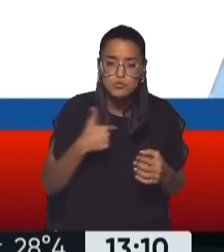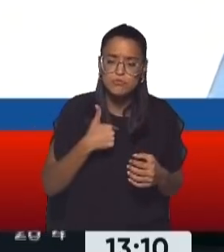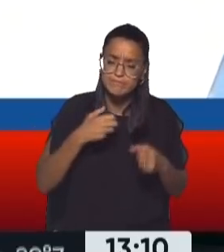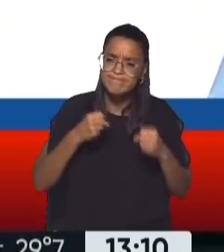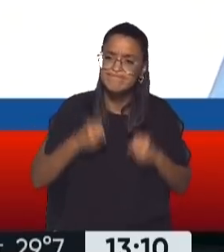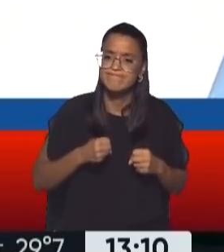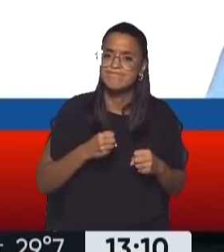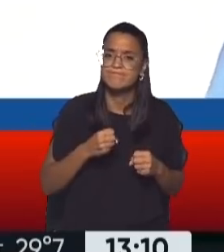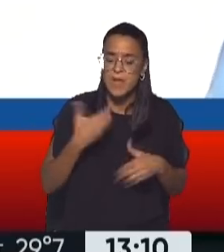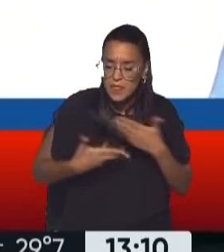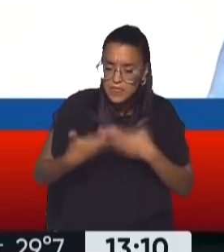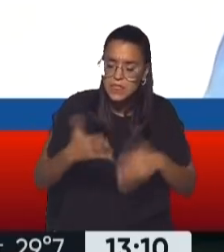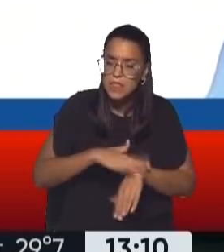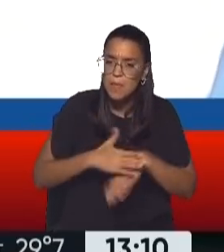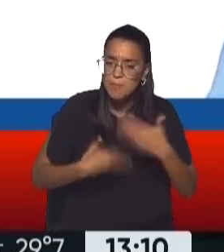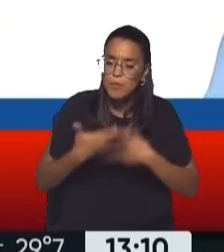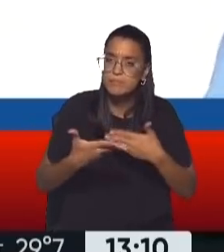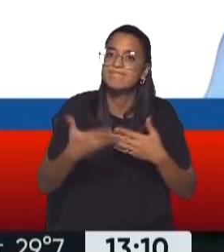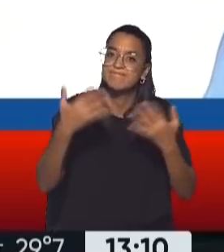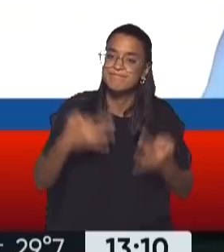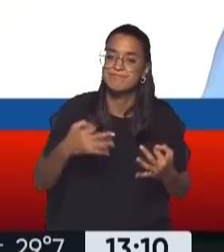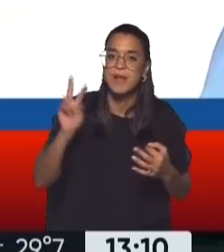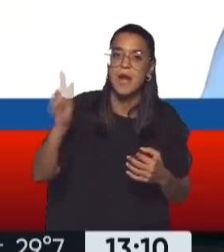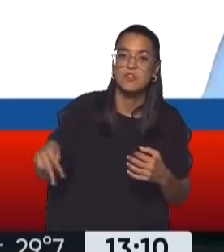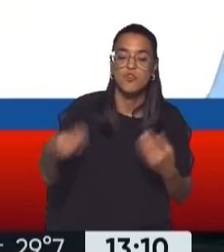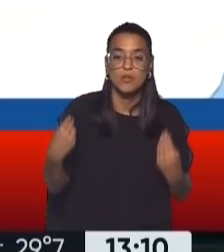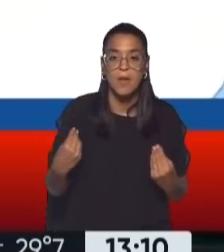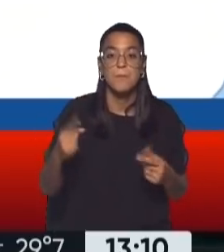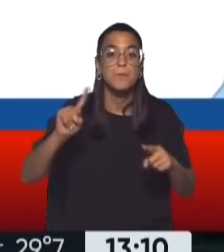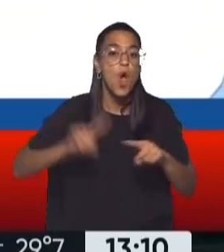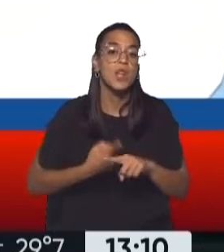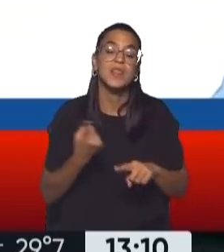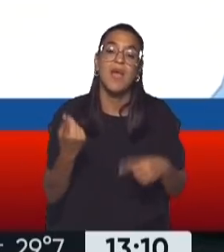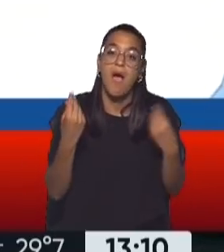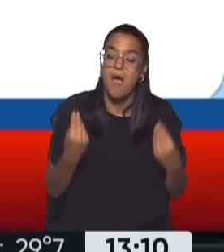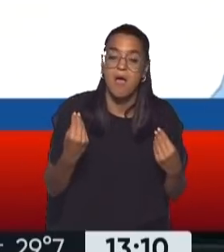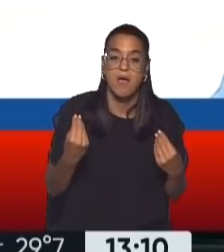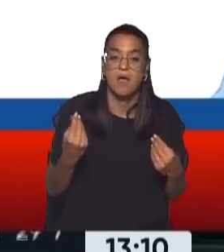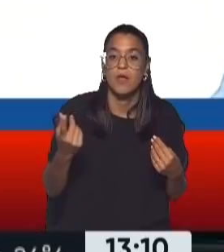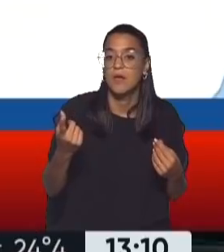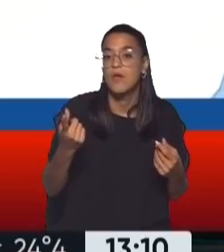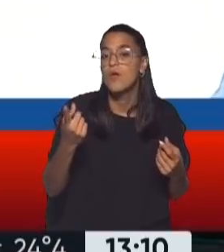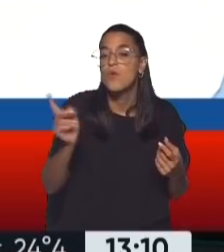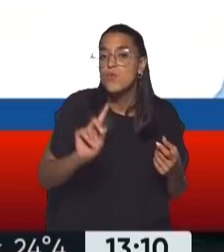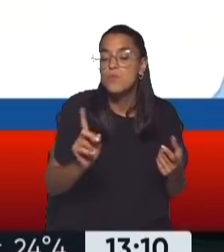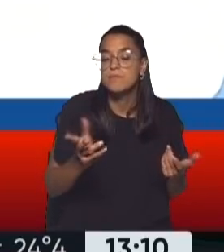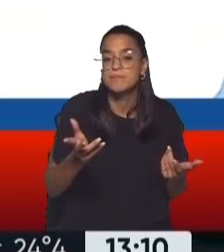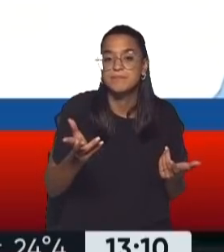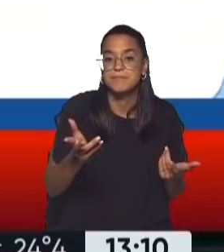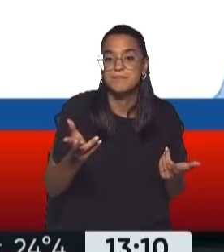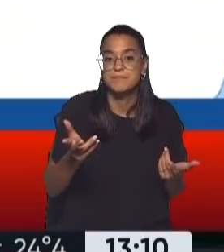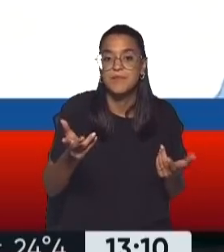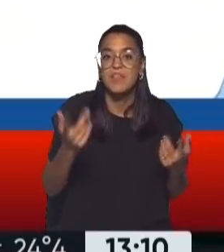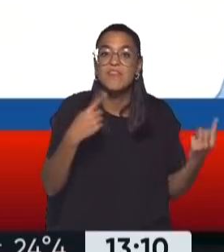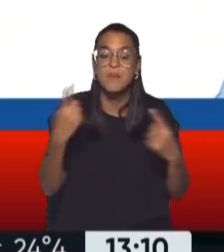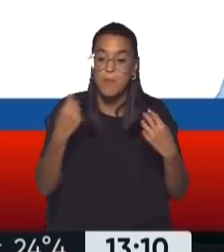convencí con el correr del tiempo que es muy claro que la política no es otra cosa distinta a ver